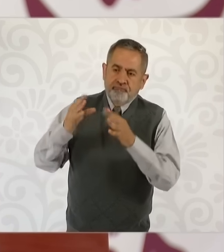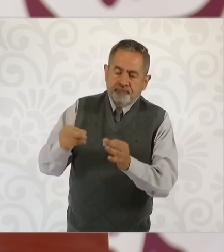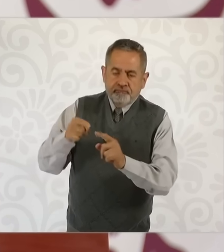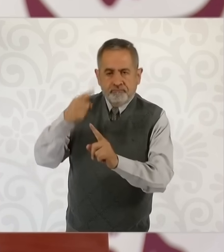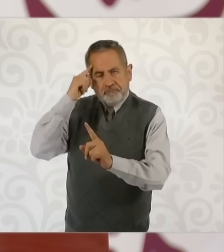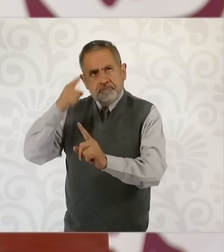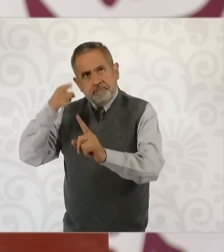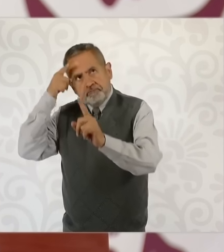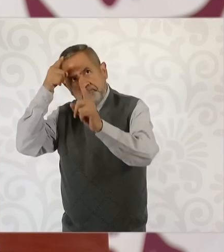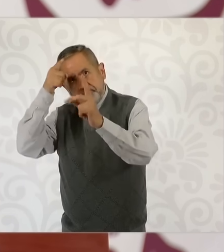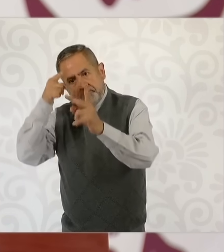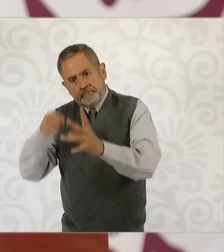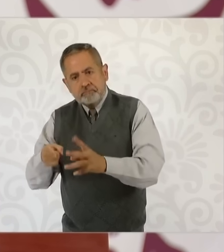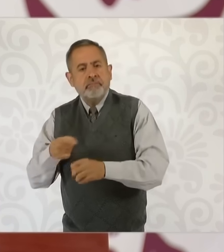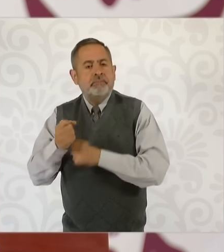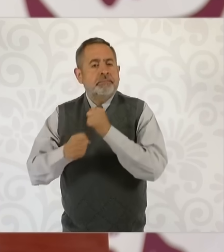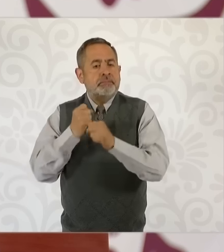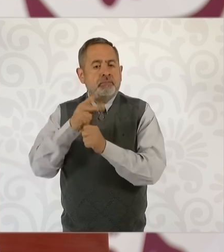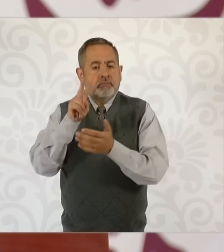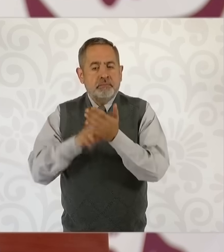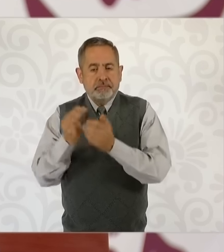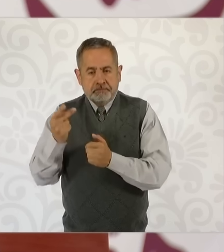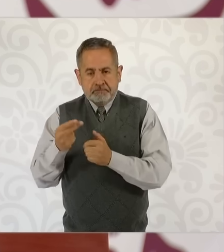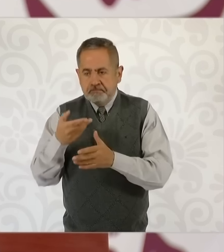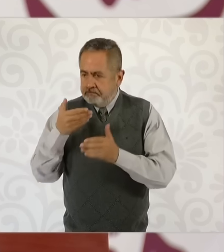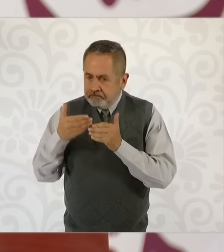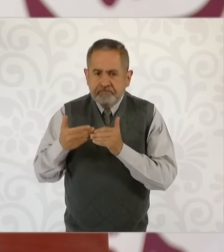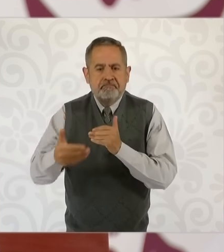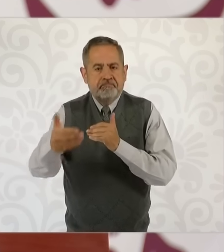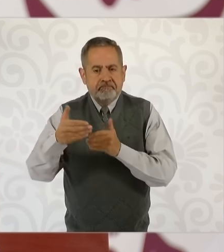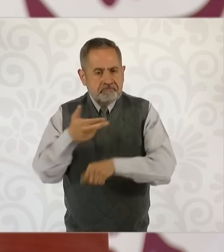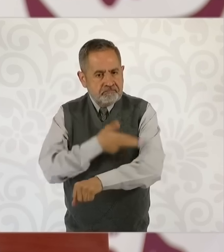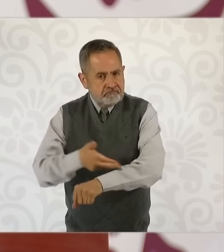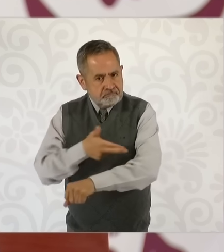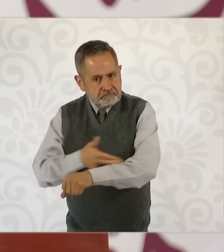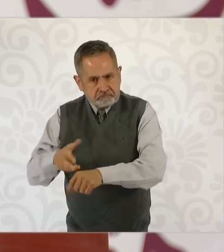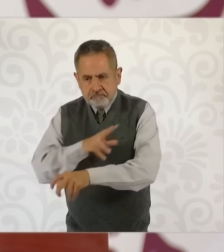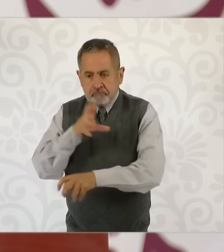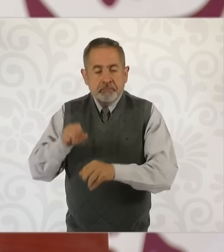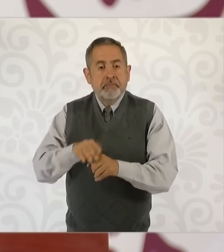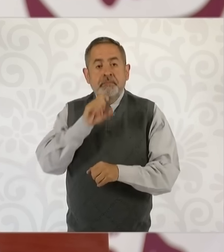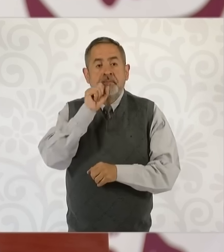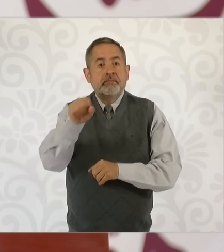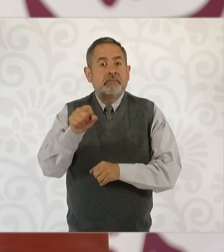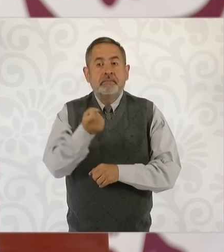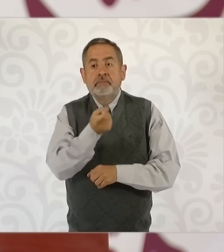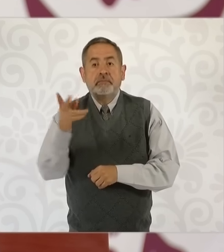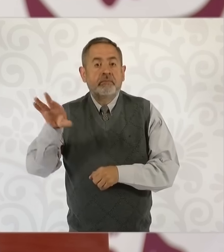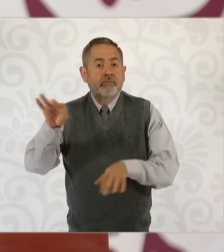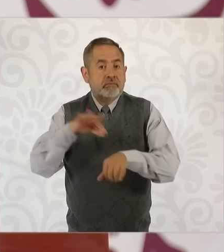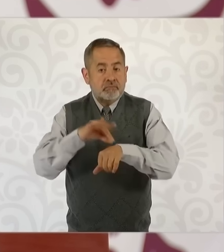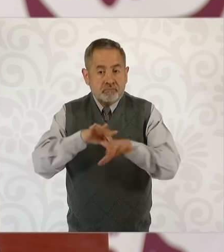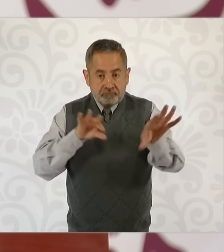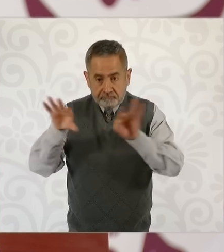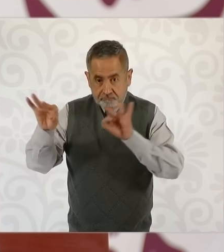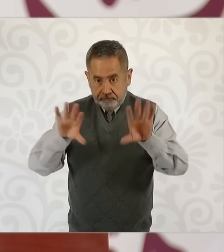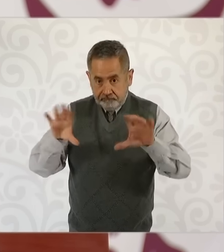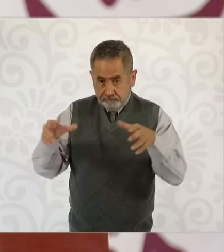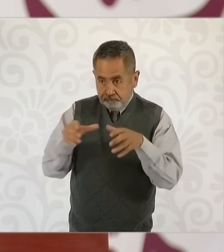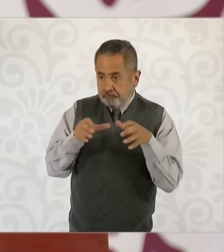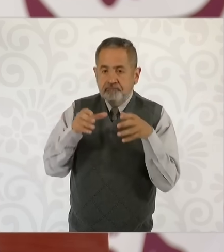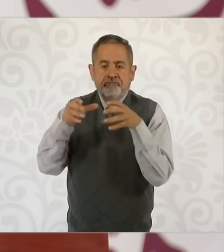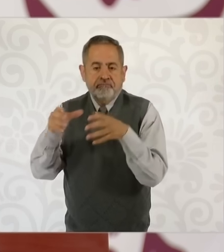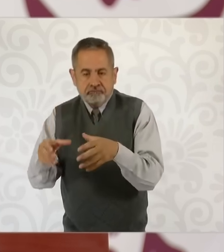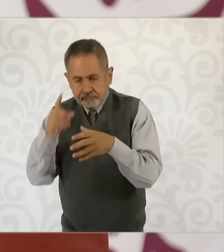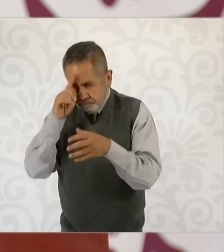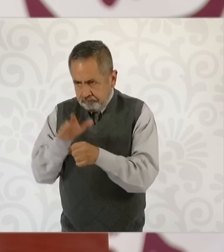a cumplir durante este 2025, también con un equipo regional médico que estará pendiente del cumplimiento de esas metas y de garantizar el